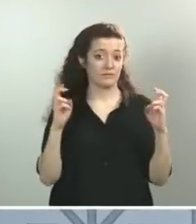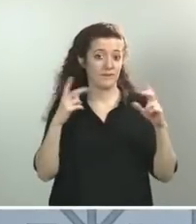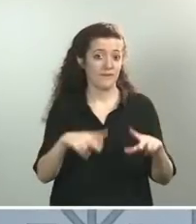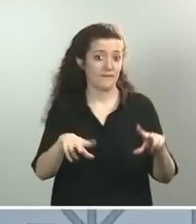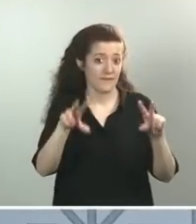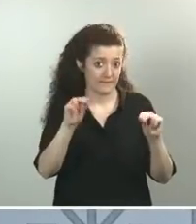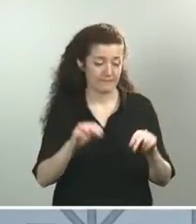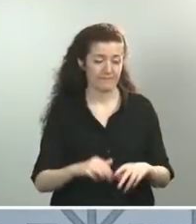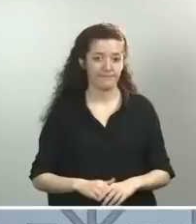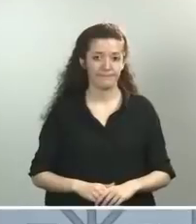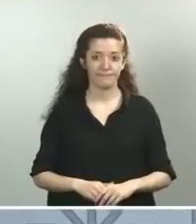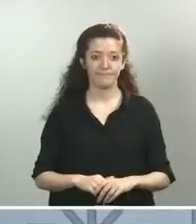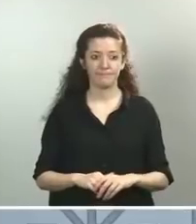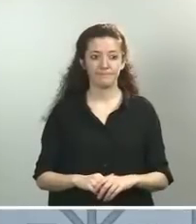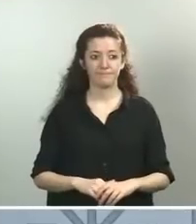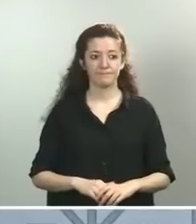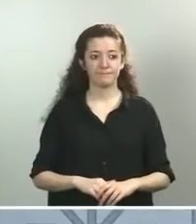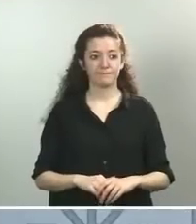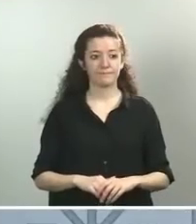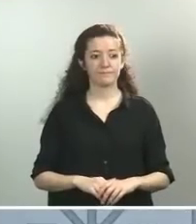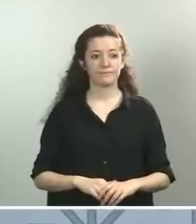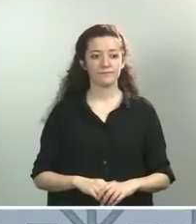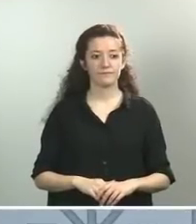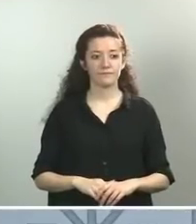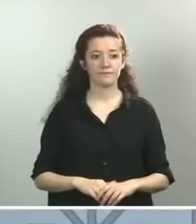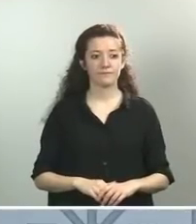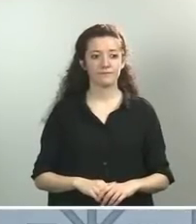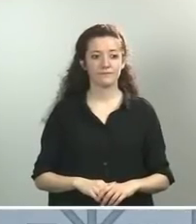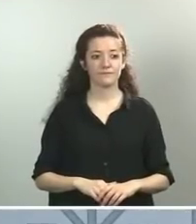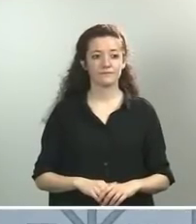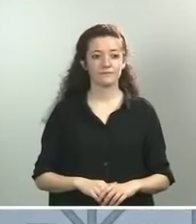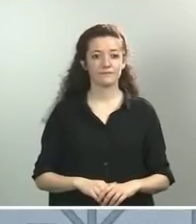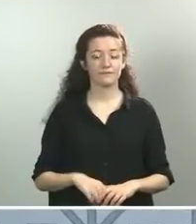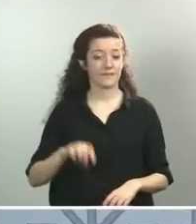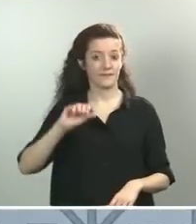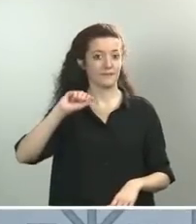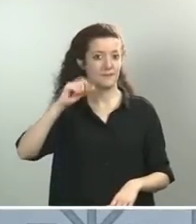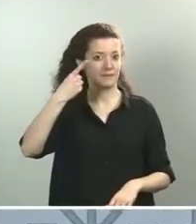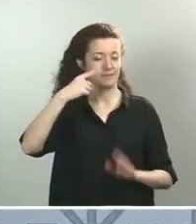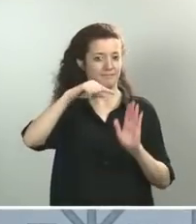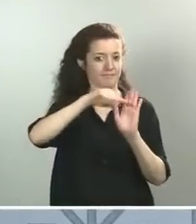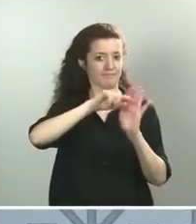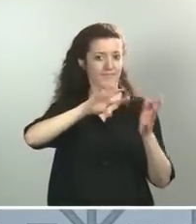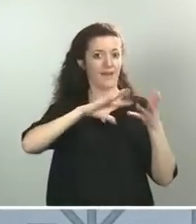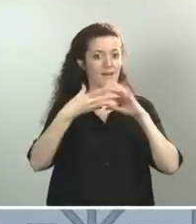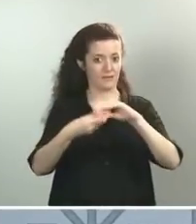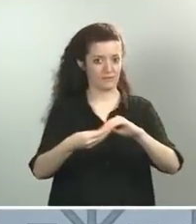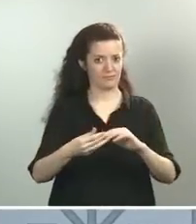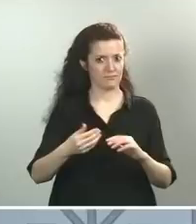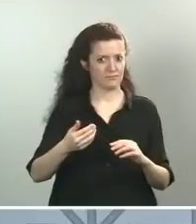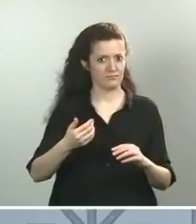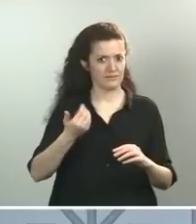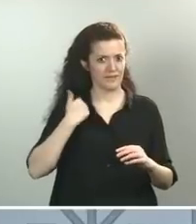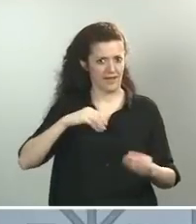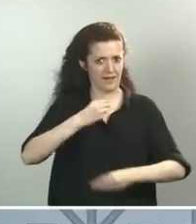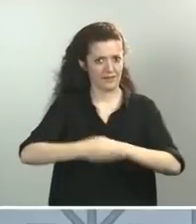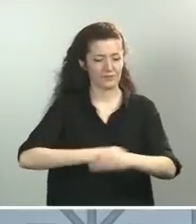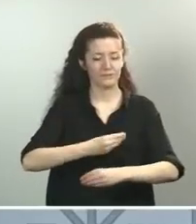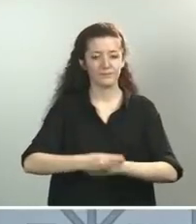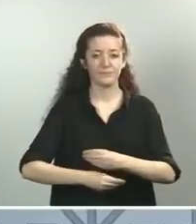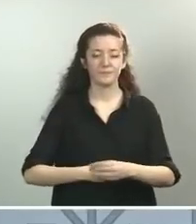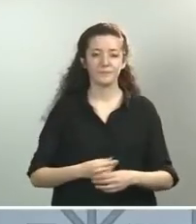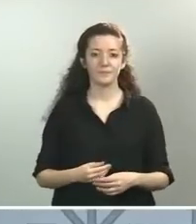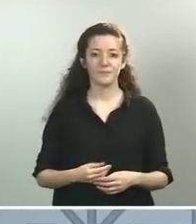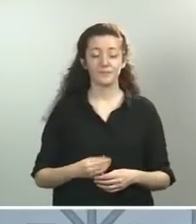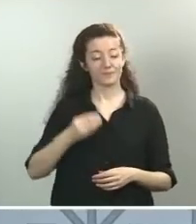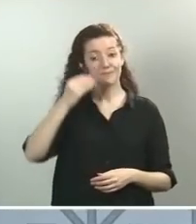Entón, esa é a primeira medida de adaptación que se ha feito e que eu creo que é extraordinariamente